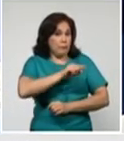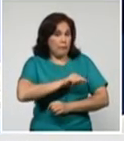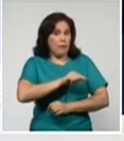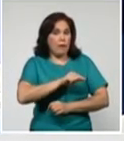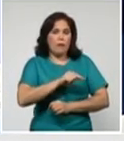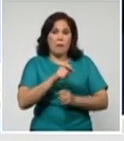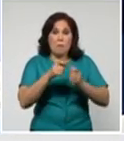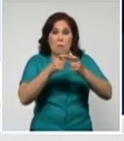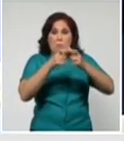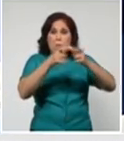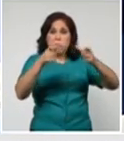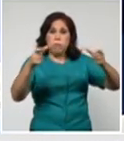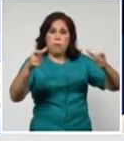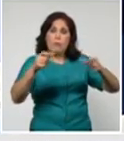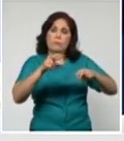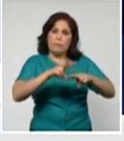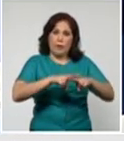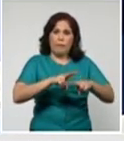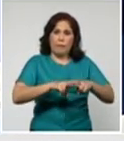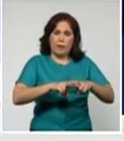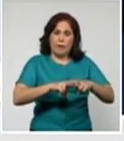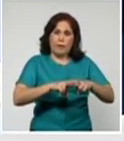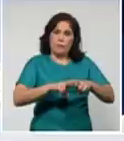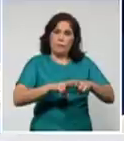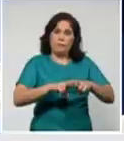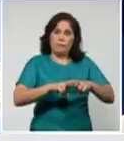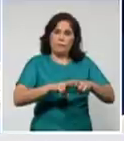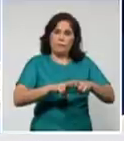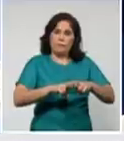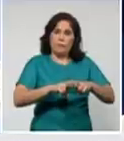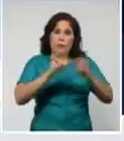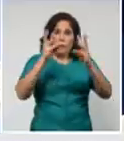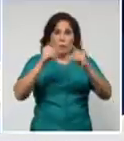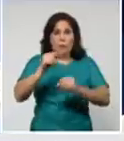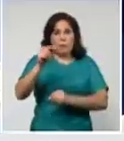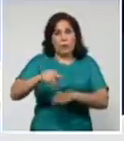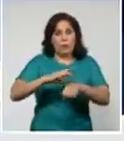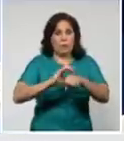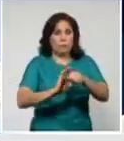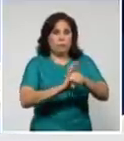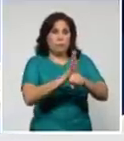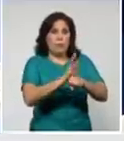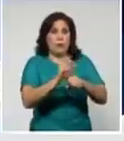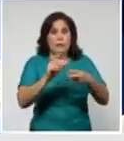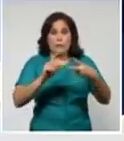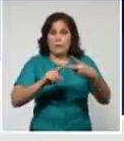elevada, primero, incidencia, número de casos. En segundo